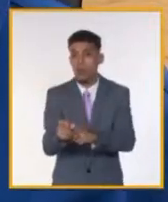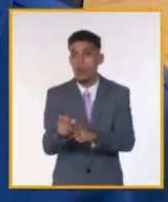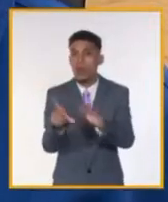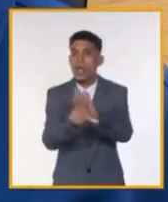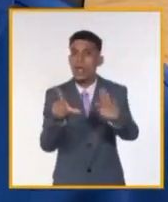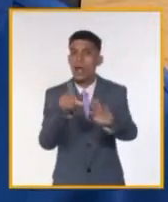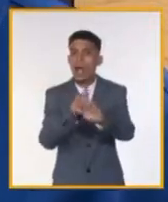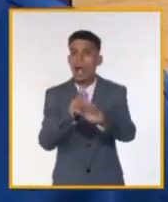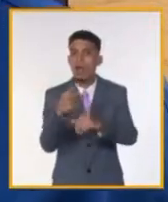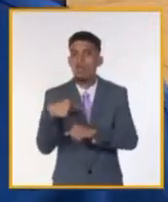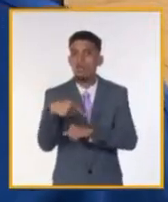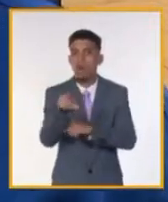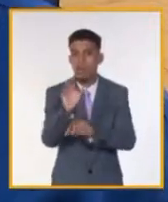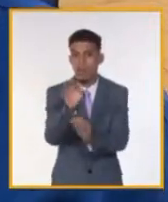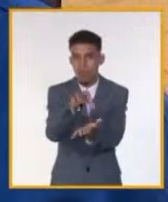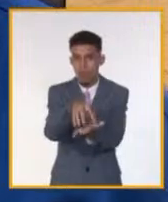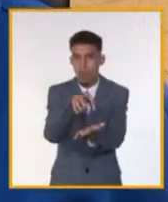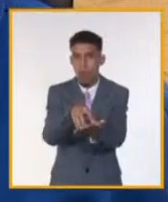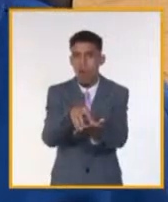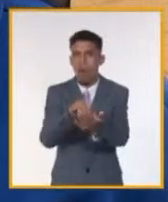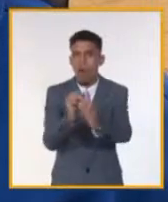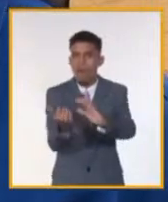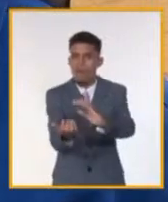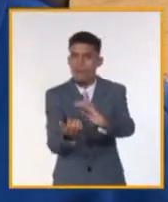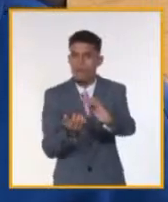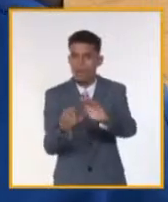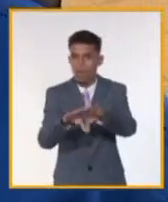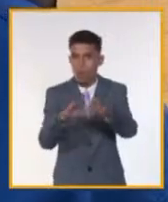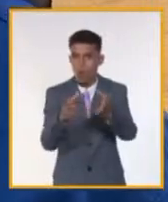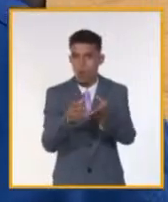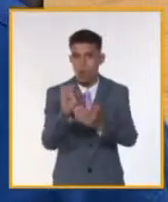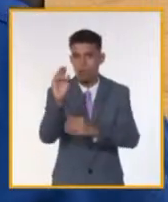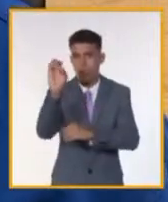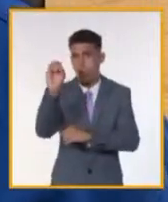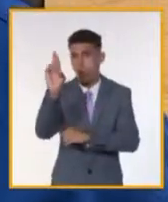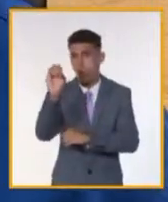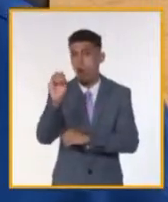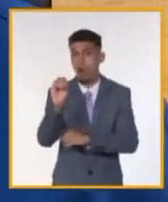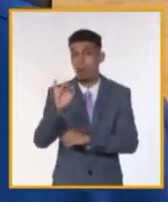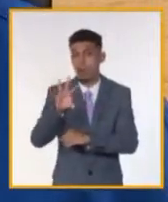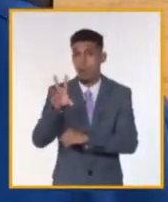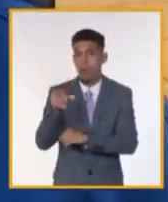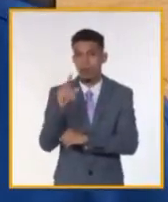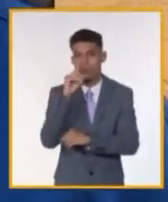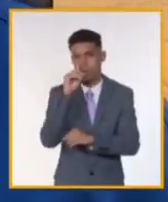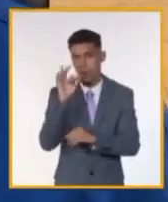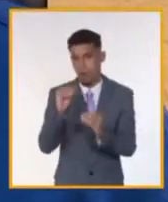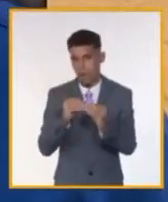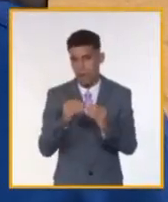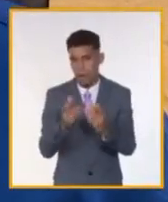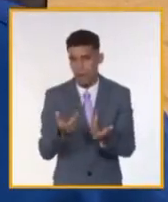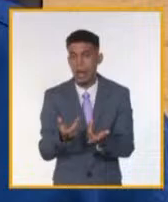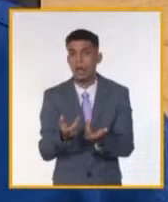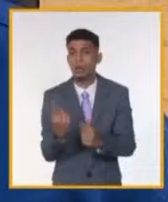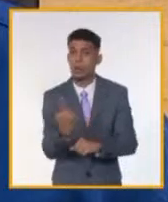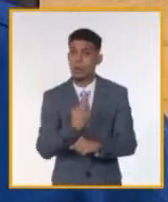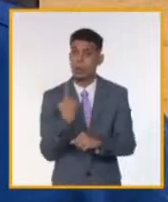Y así también aprovechábamos todo este mineral para darle una